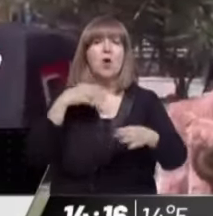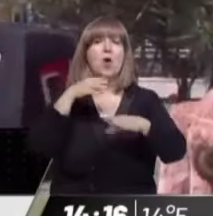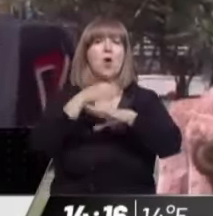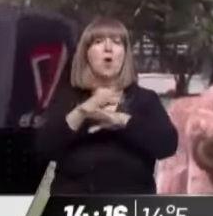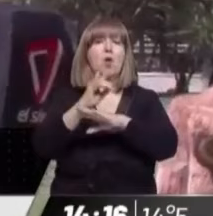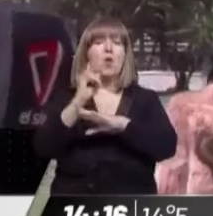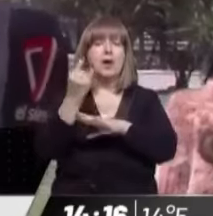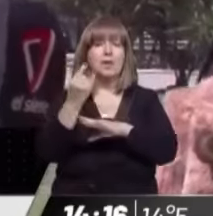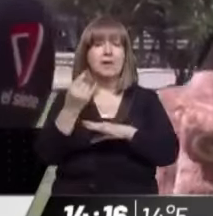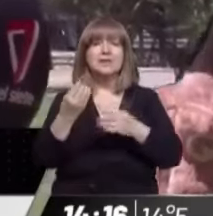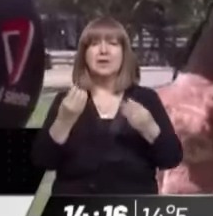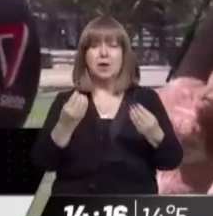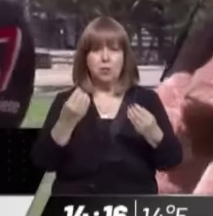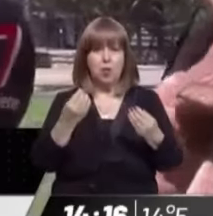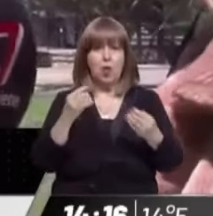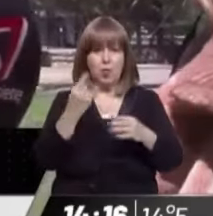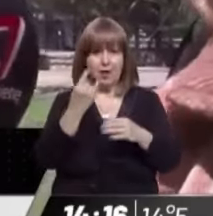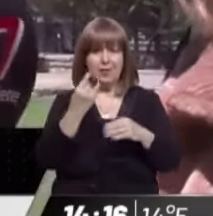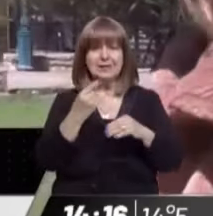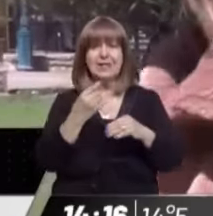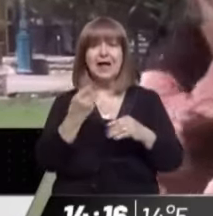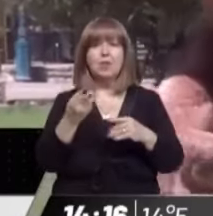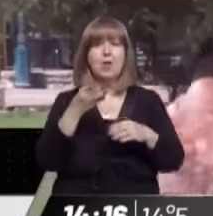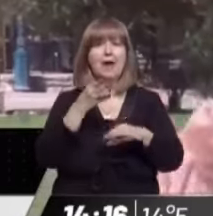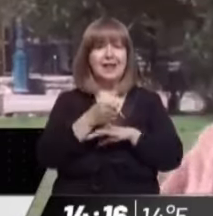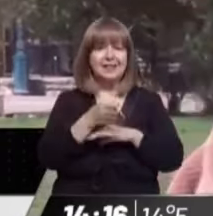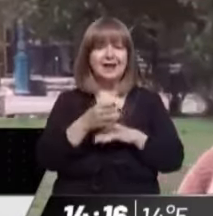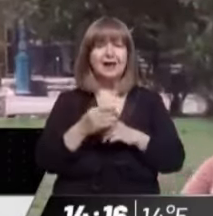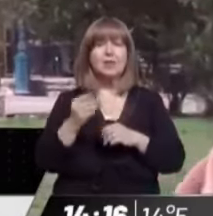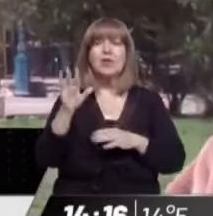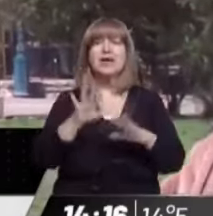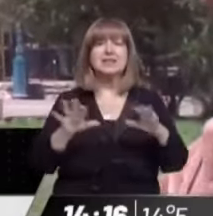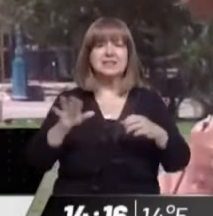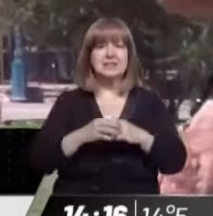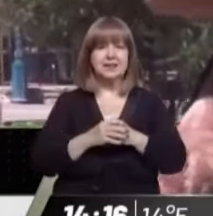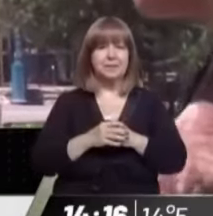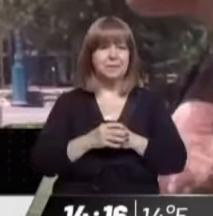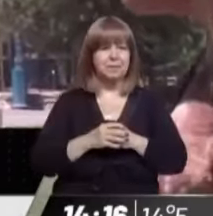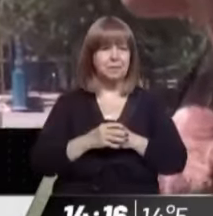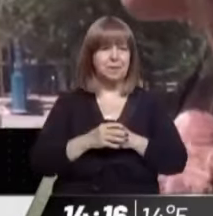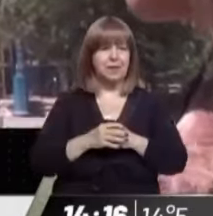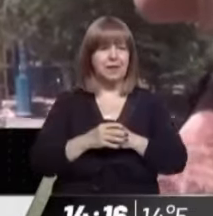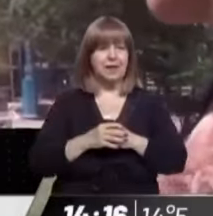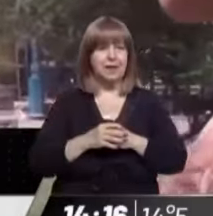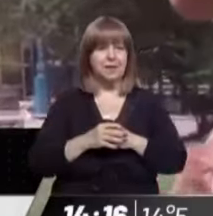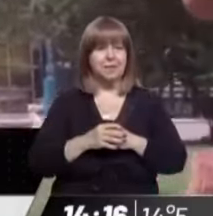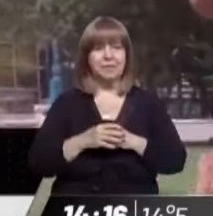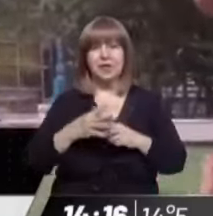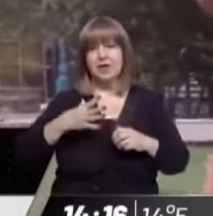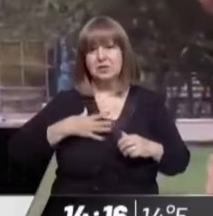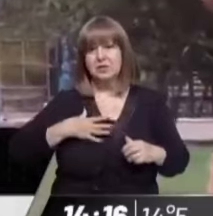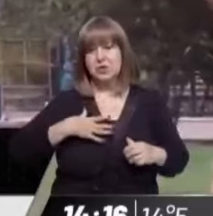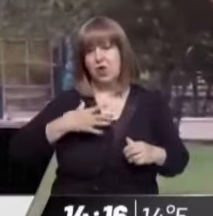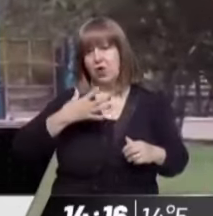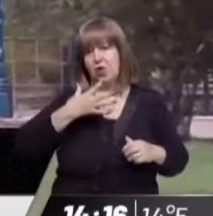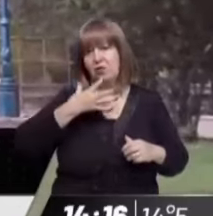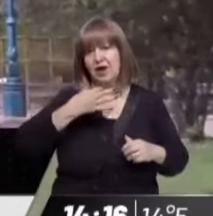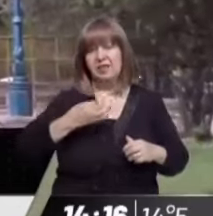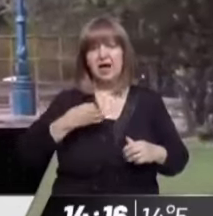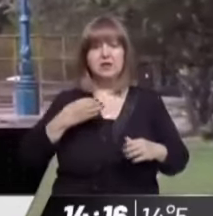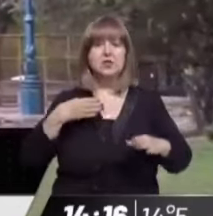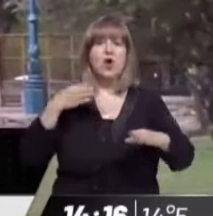Universidad Nacional de Cuyo. ¿Tuviste que hacer algo en particular? ¿Qué tal? Hola, ¿qué tal? Bueno, para verdad mi ingreso no. Entré